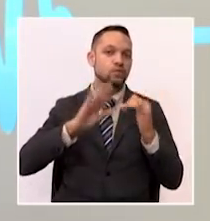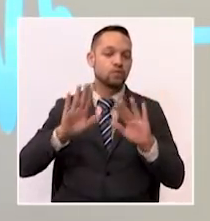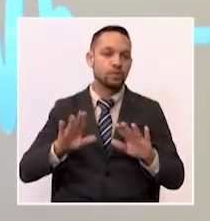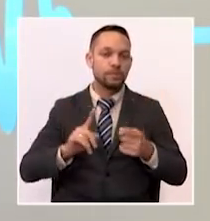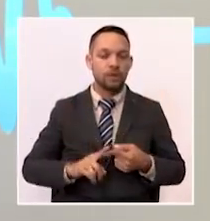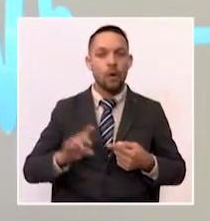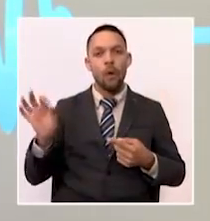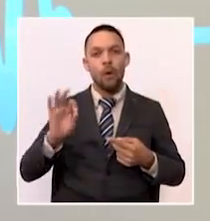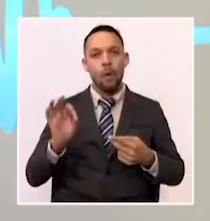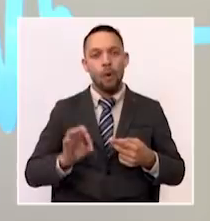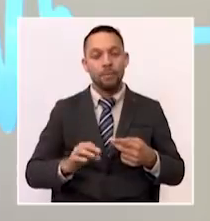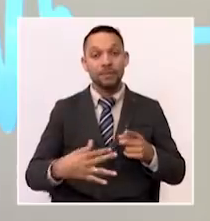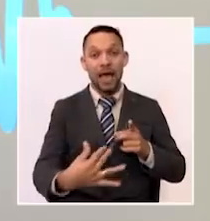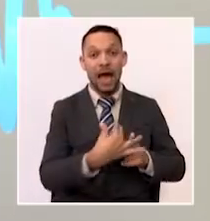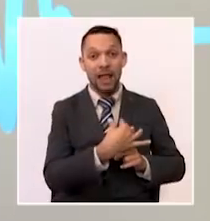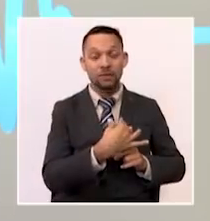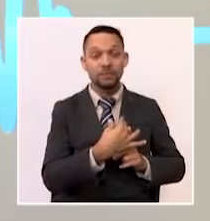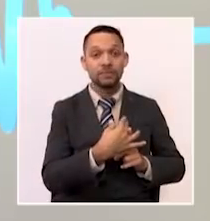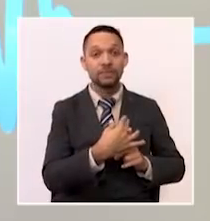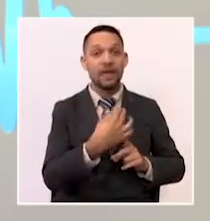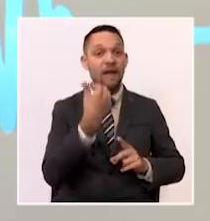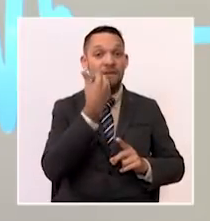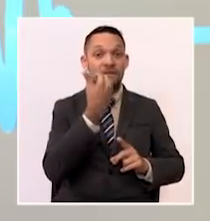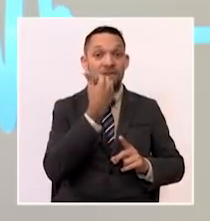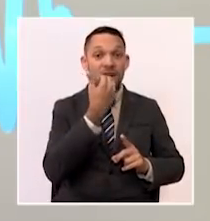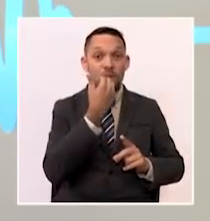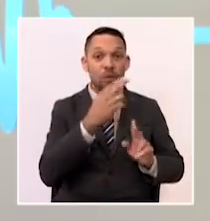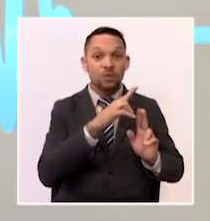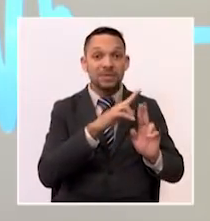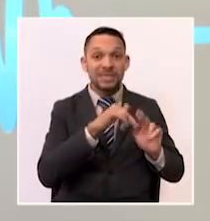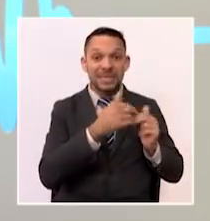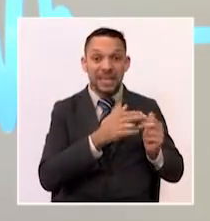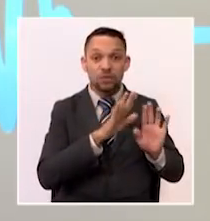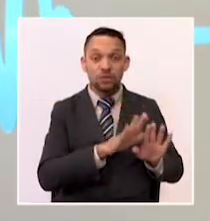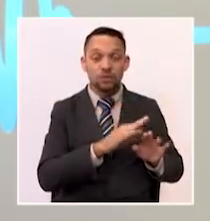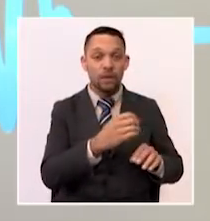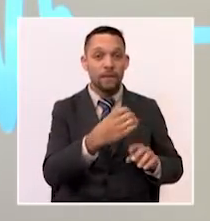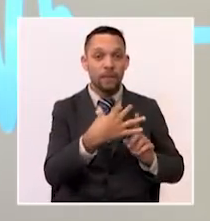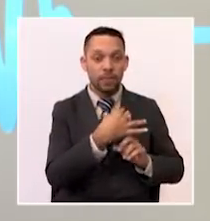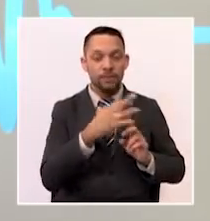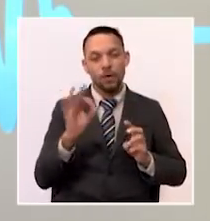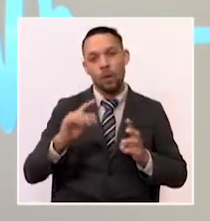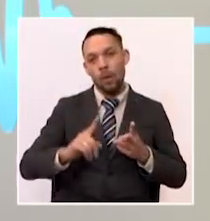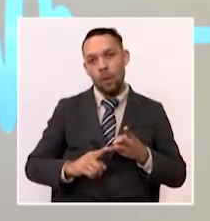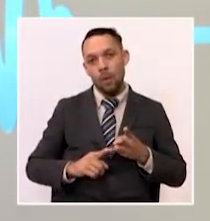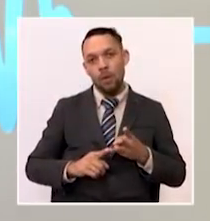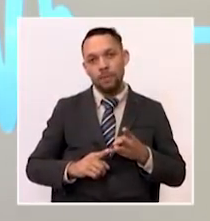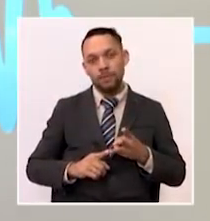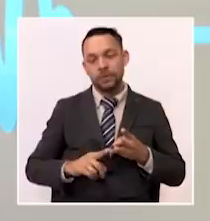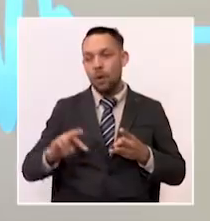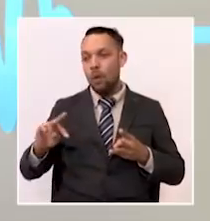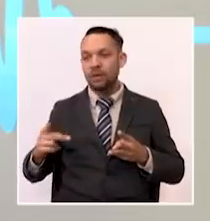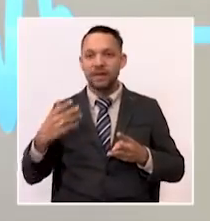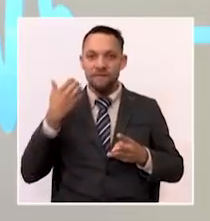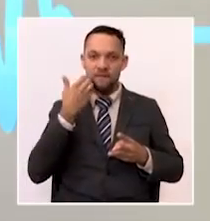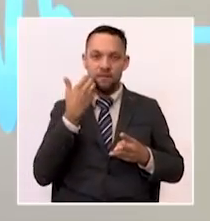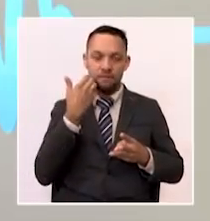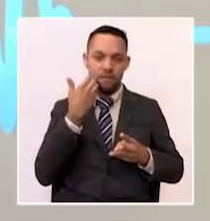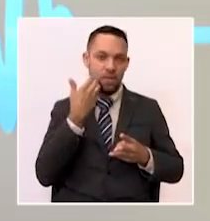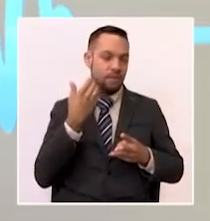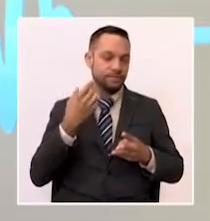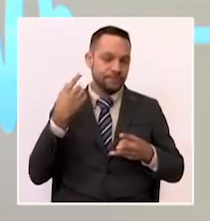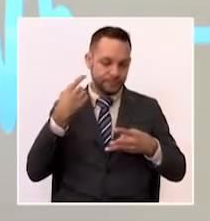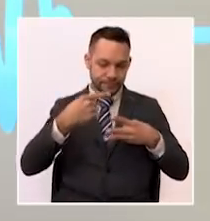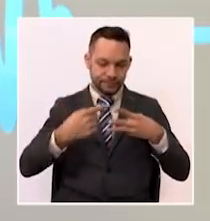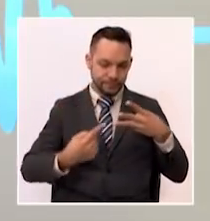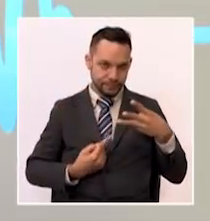de transmisión sexual. Y hay flujos vaginales que se presentan secundarios o como la manifestación de otras enfermedades. ¿Cuáles